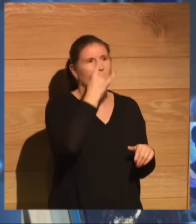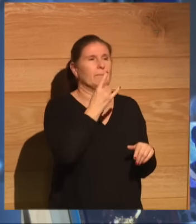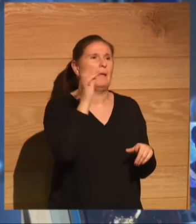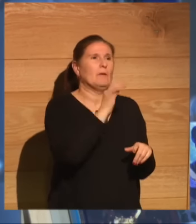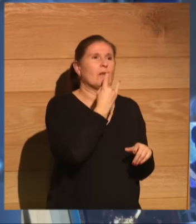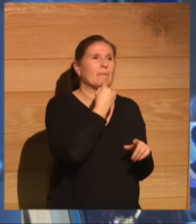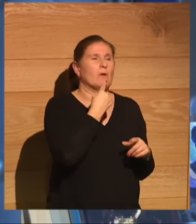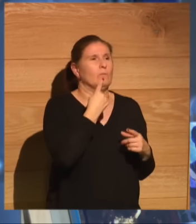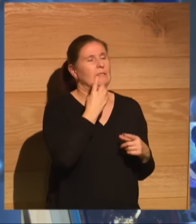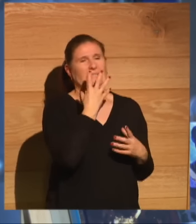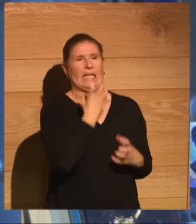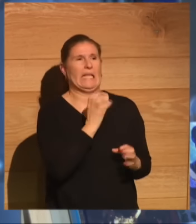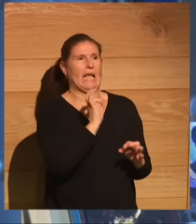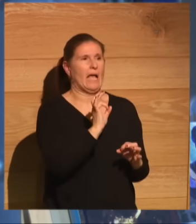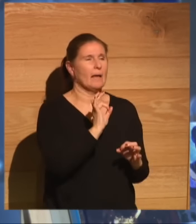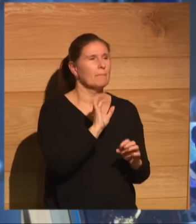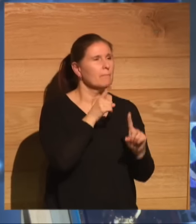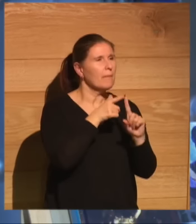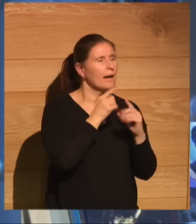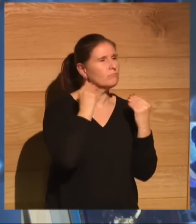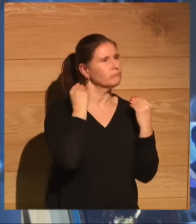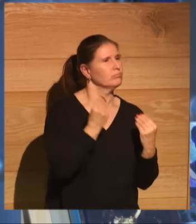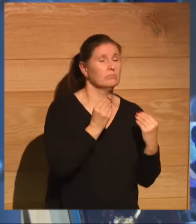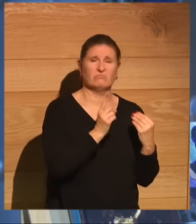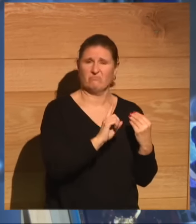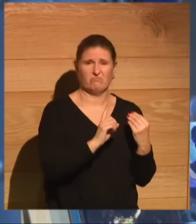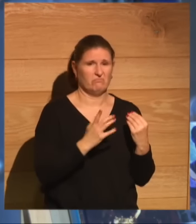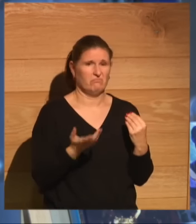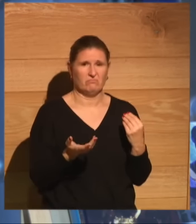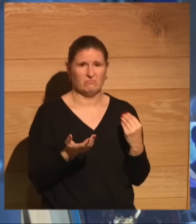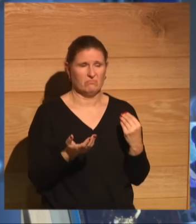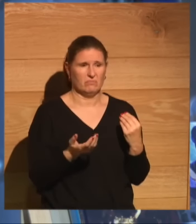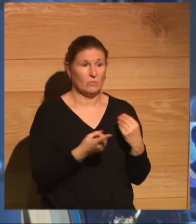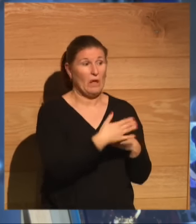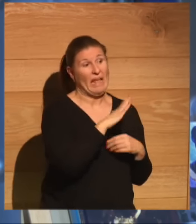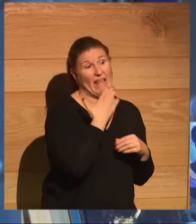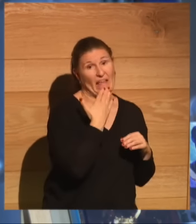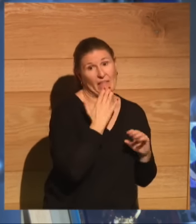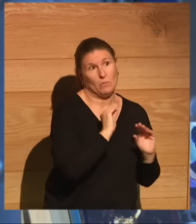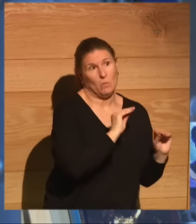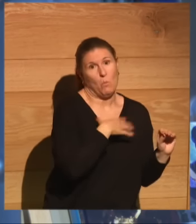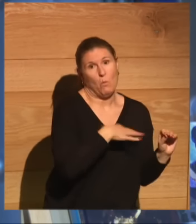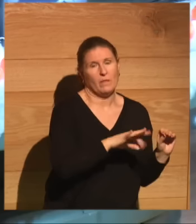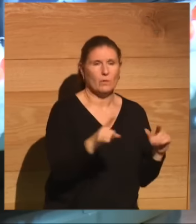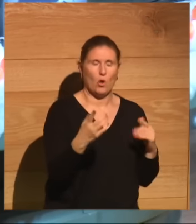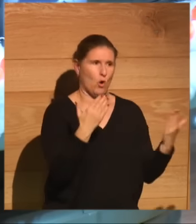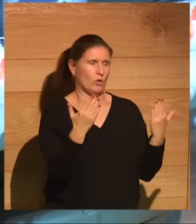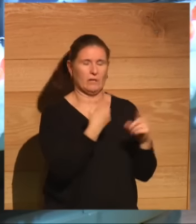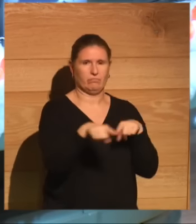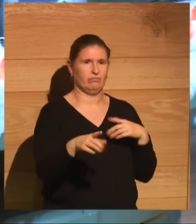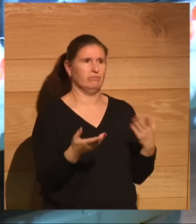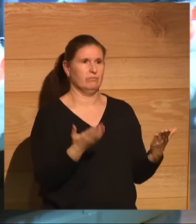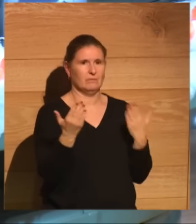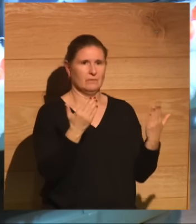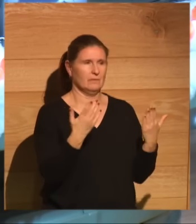para bien. Para bien. Precisamente yo noto esa falta de reverencia, lo entiendo con tu edad. Hombre, con el contraste para mí era muy grande. Claro, y que